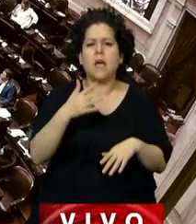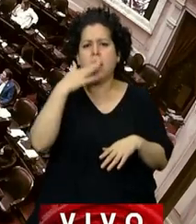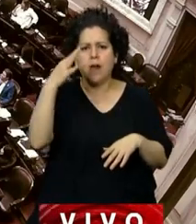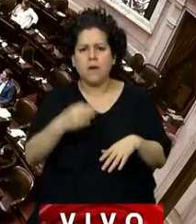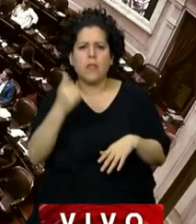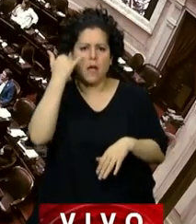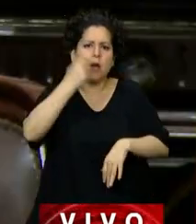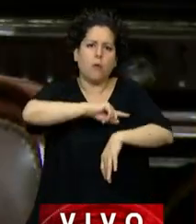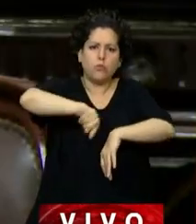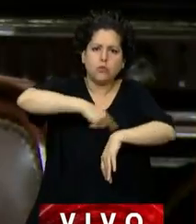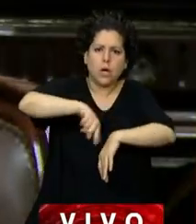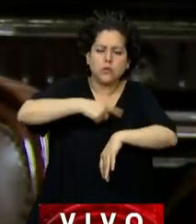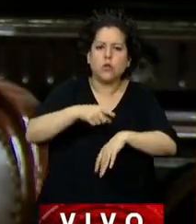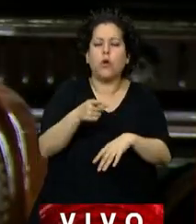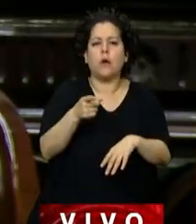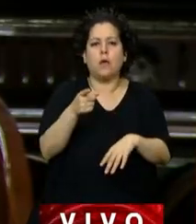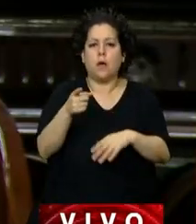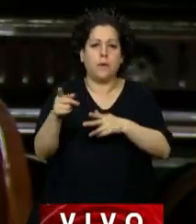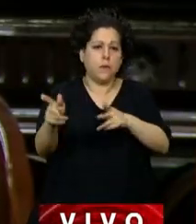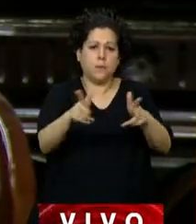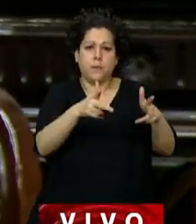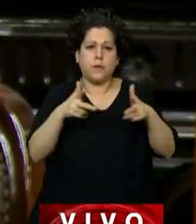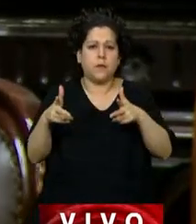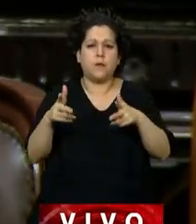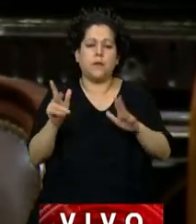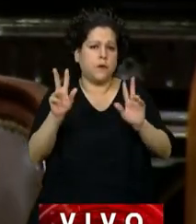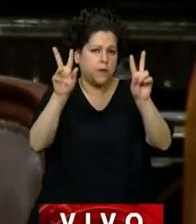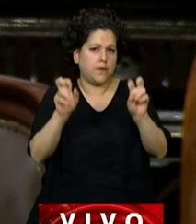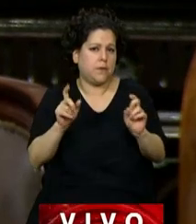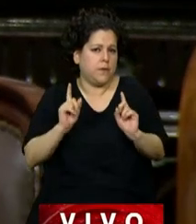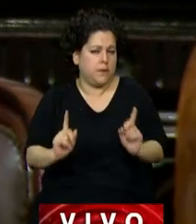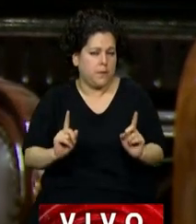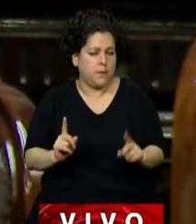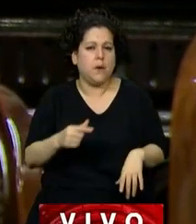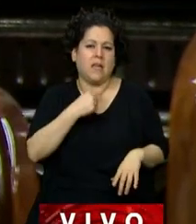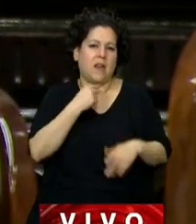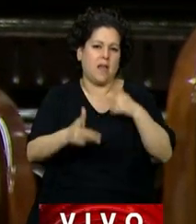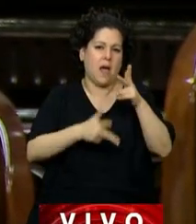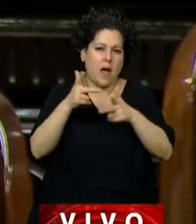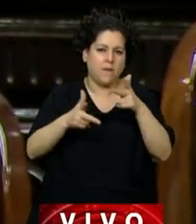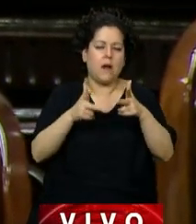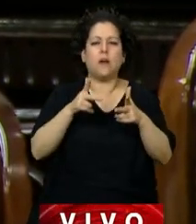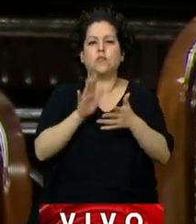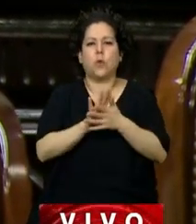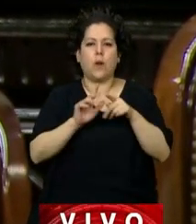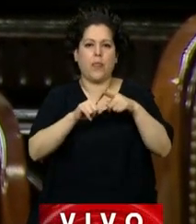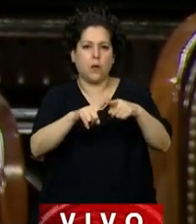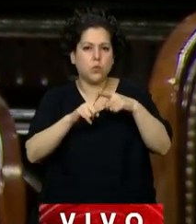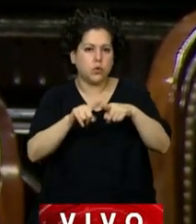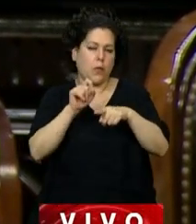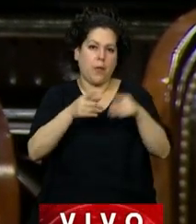pasado muchas horas hablando de este tema. Pero pedí hacer uso de la palabra en esta discusión de